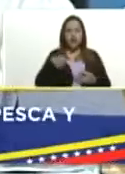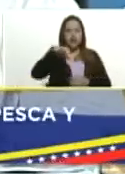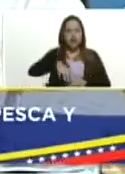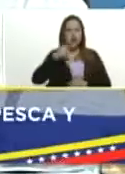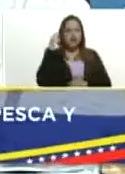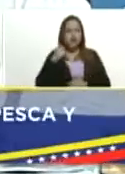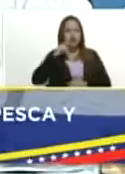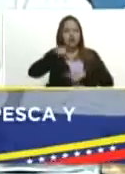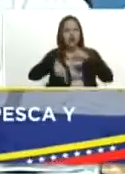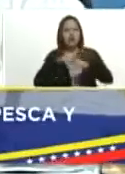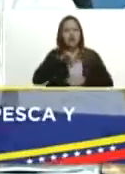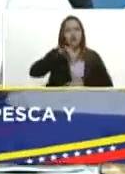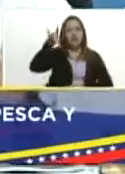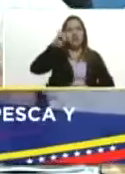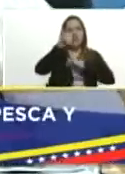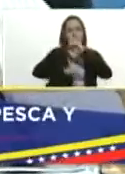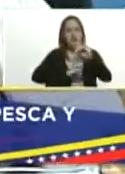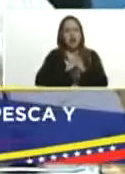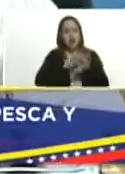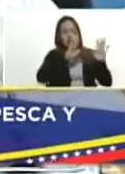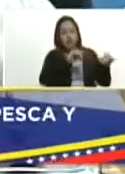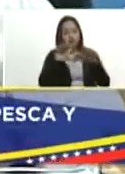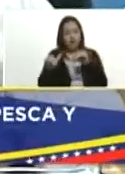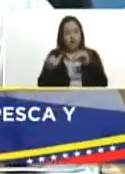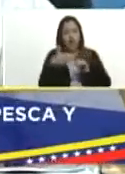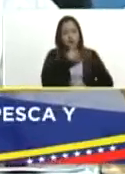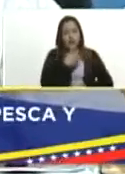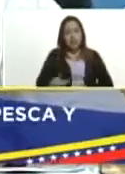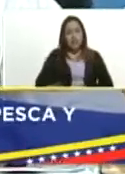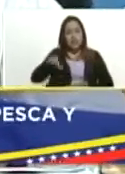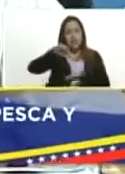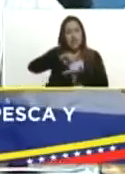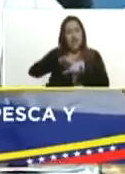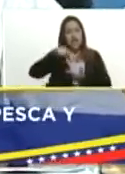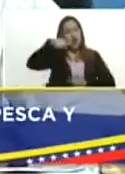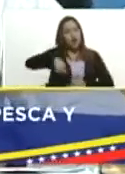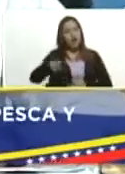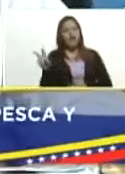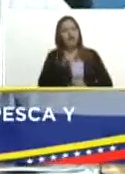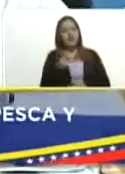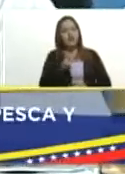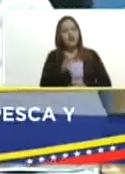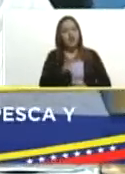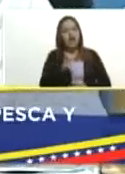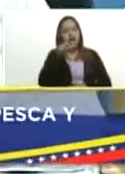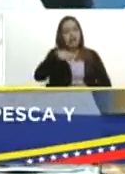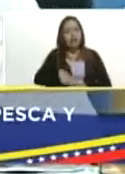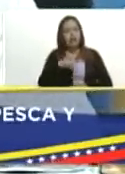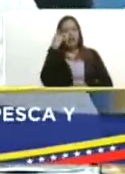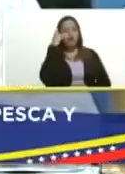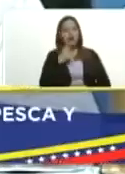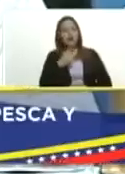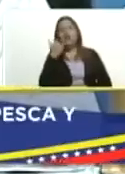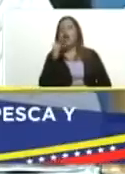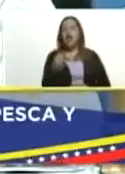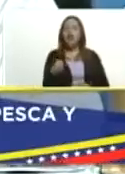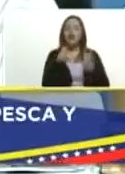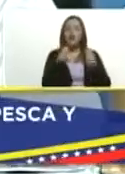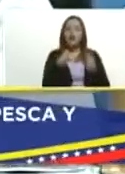gira internacional y despedir al presidente Raisi. Y bueno, Venezuela, Sucre tiene con qué. Desde